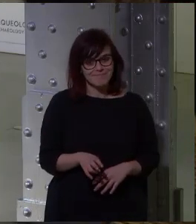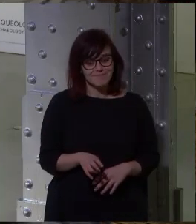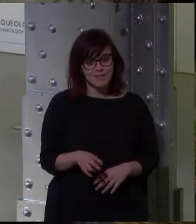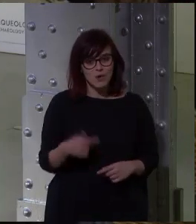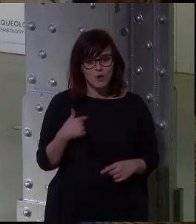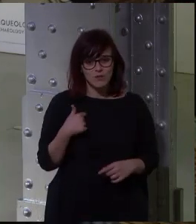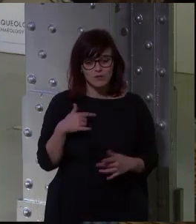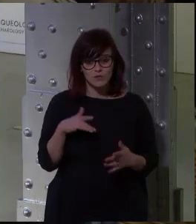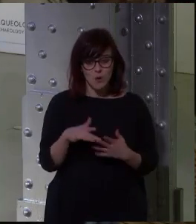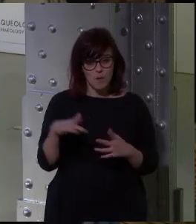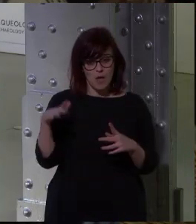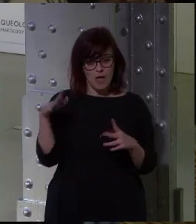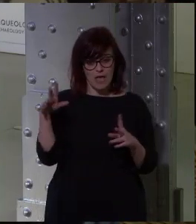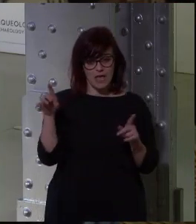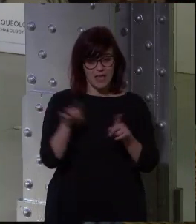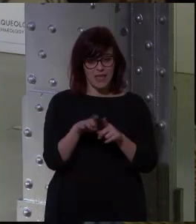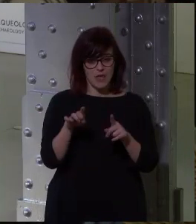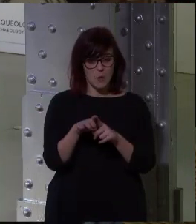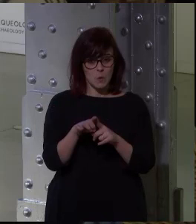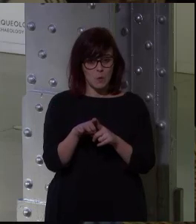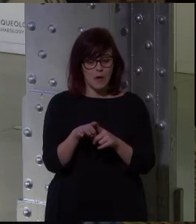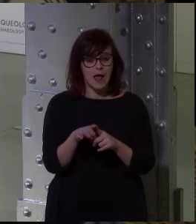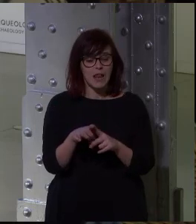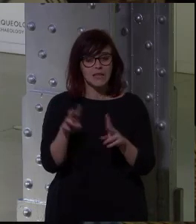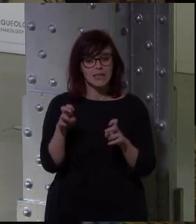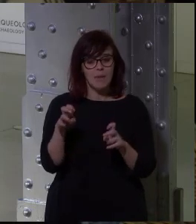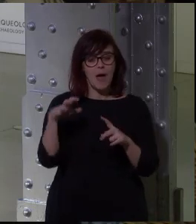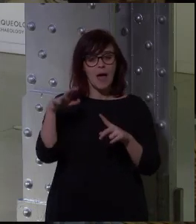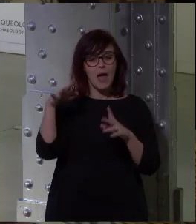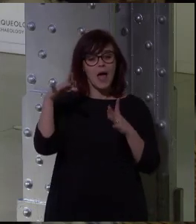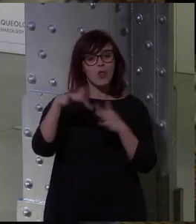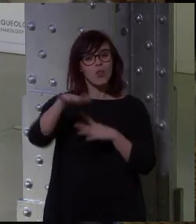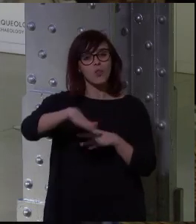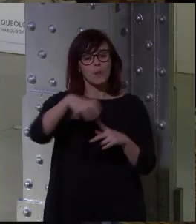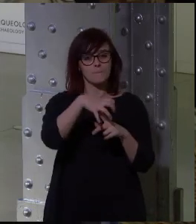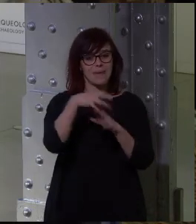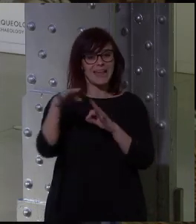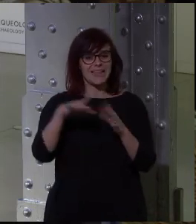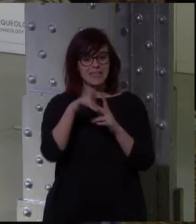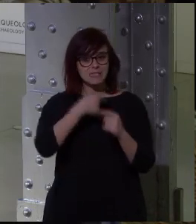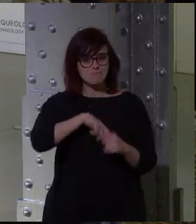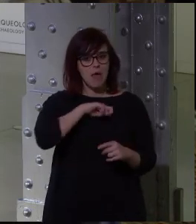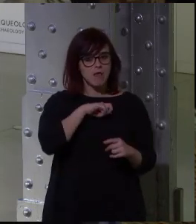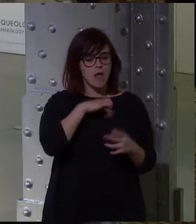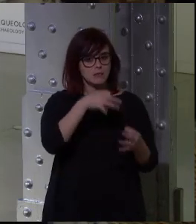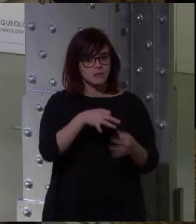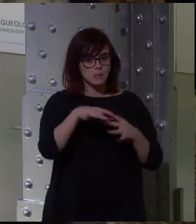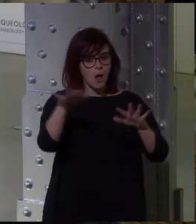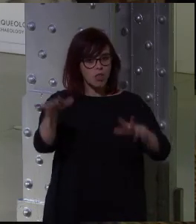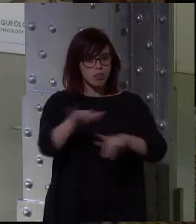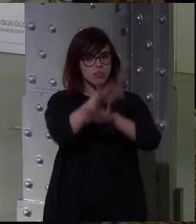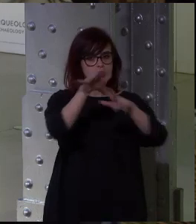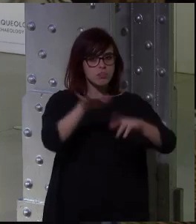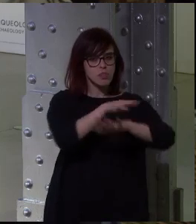Con la cantidad de parques terrestres que tenemos en España, ¿cómo no hemos sido capaces de convencer a